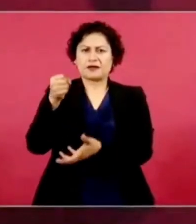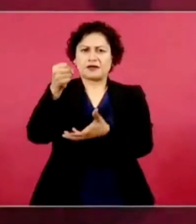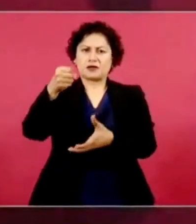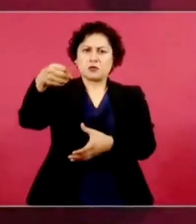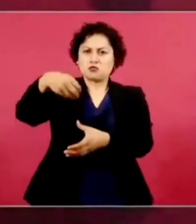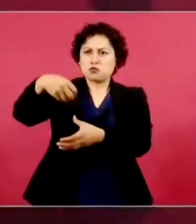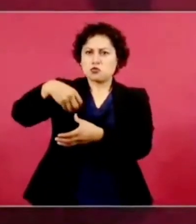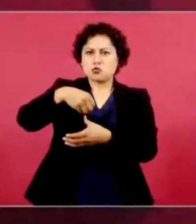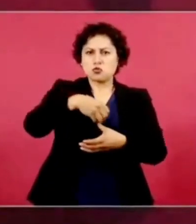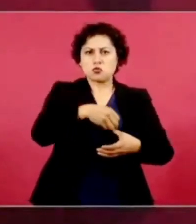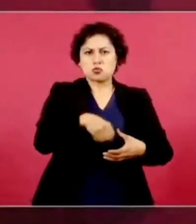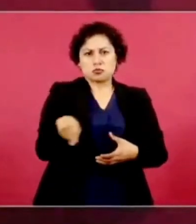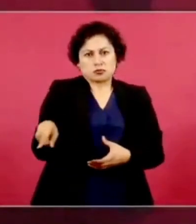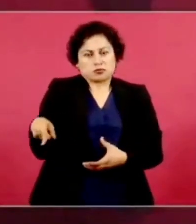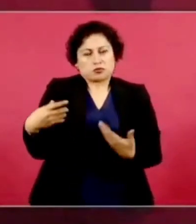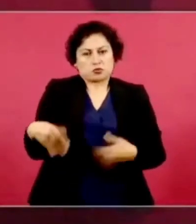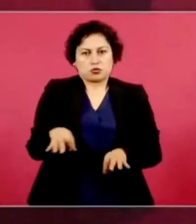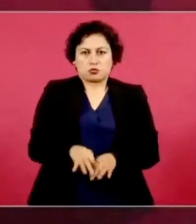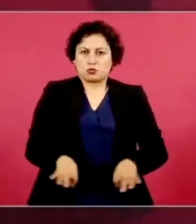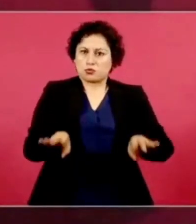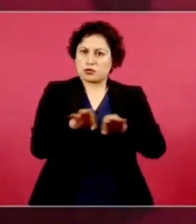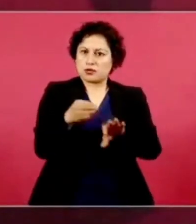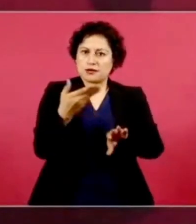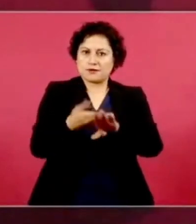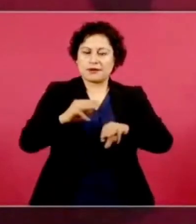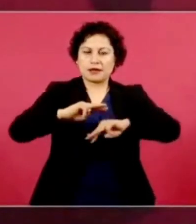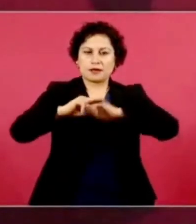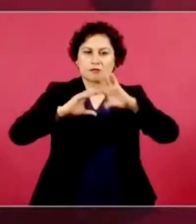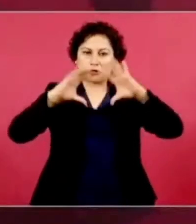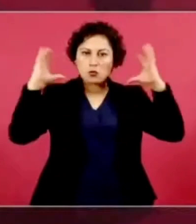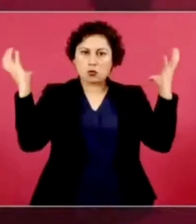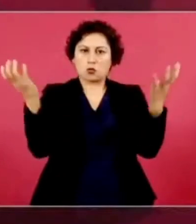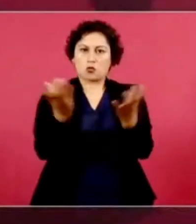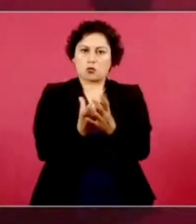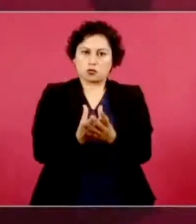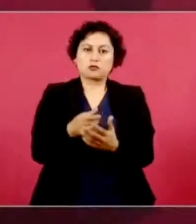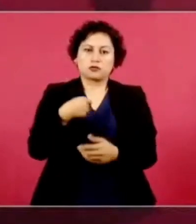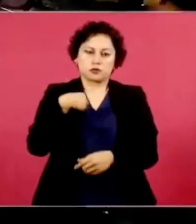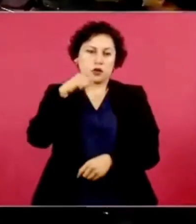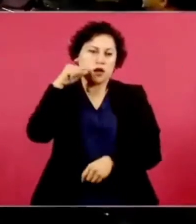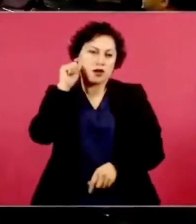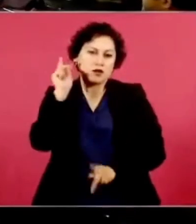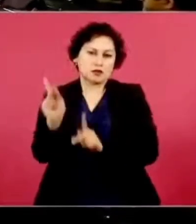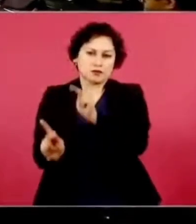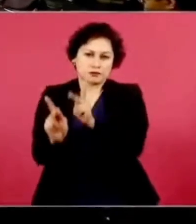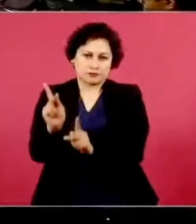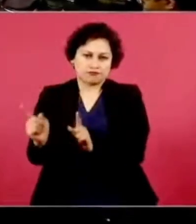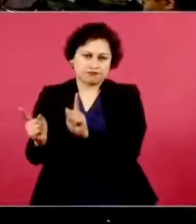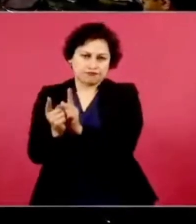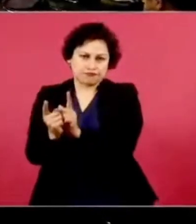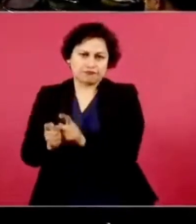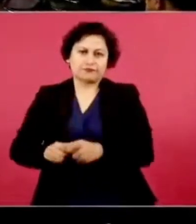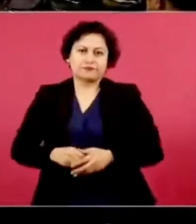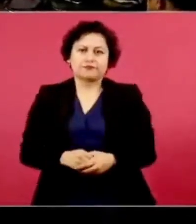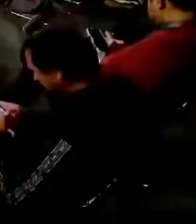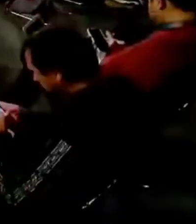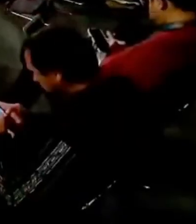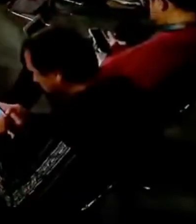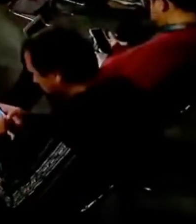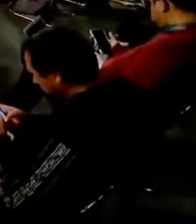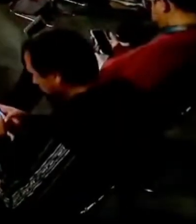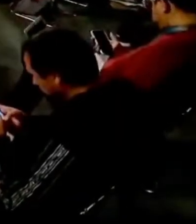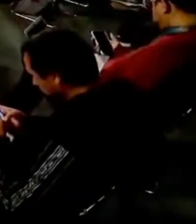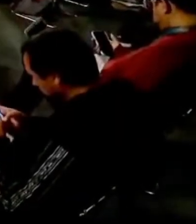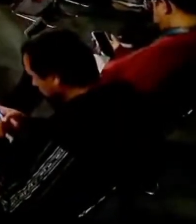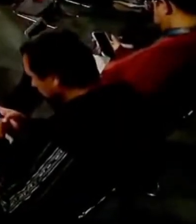importantes del mundo, como se piensa que nada más es